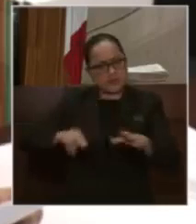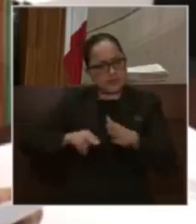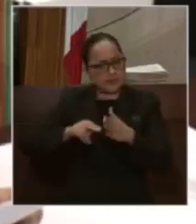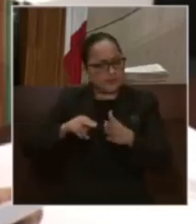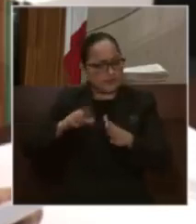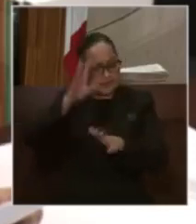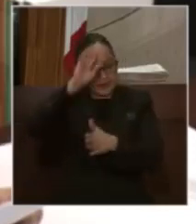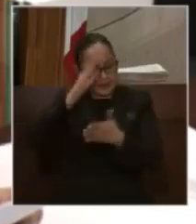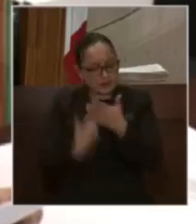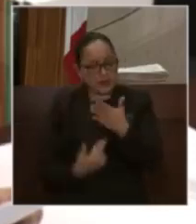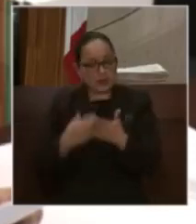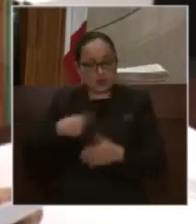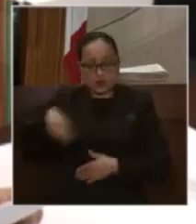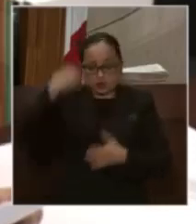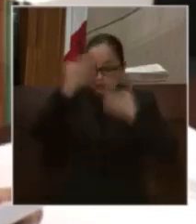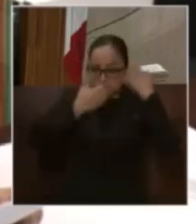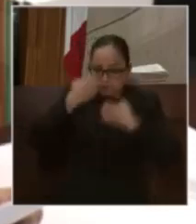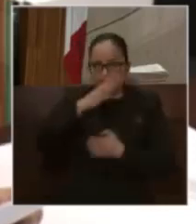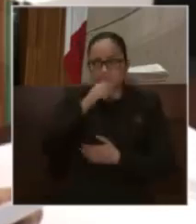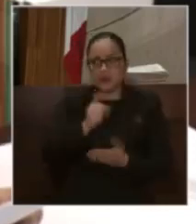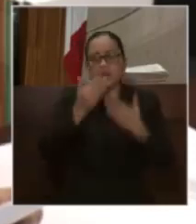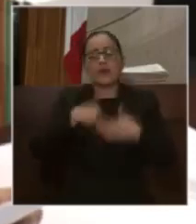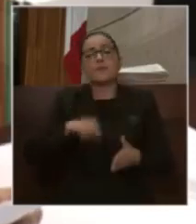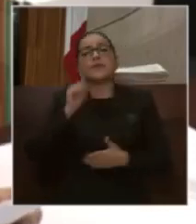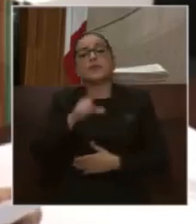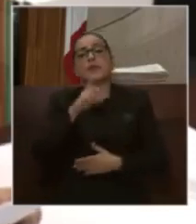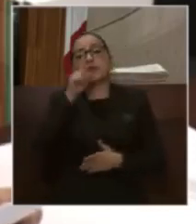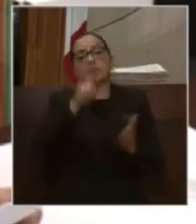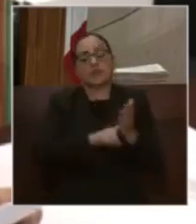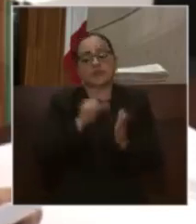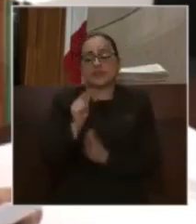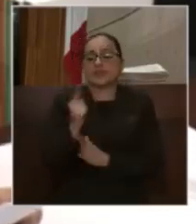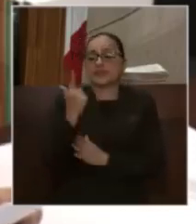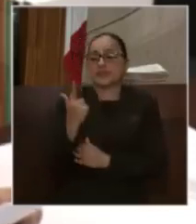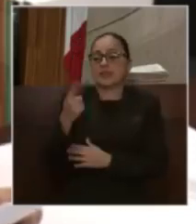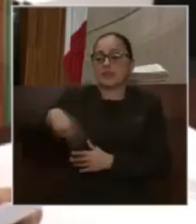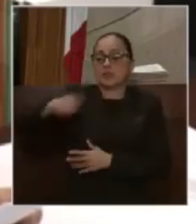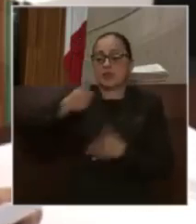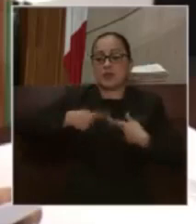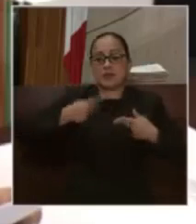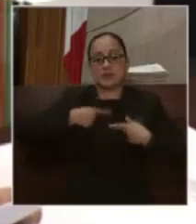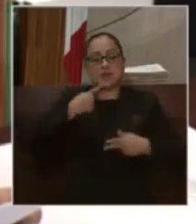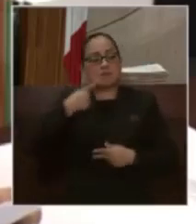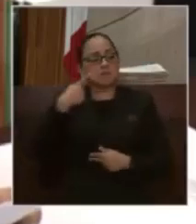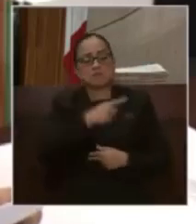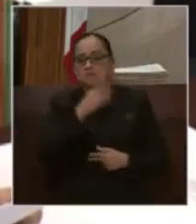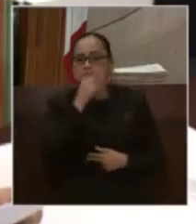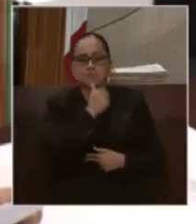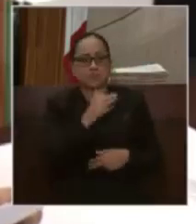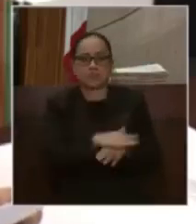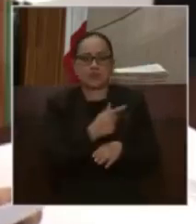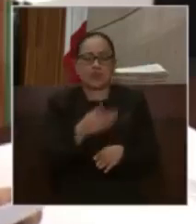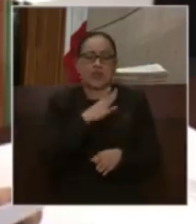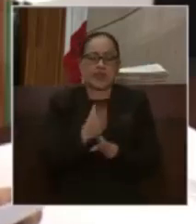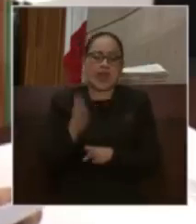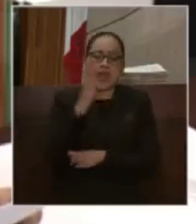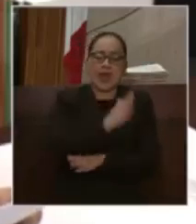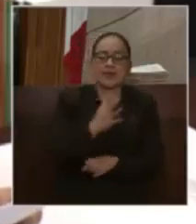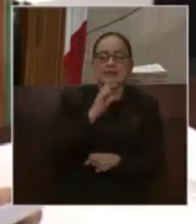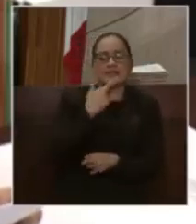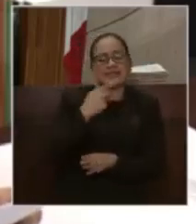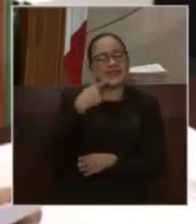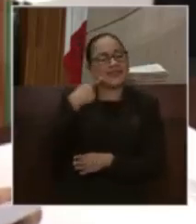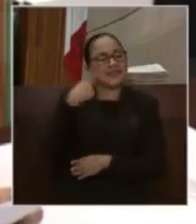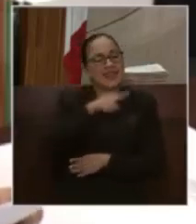ser revisado por esta Sala Superior, aunado a que en el recurso 1077 la recurrente agotó su derecho de impugnación con la interposición del diverso